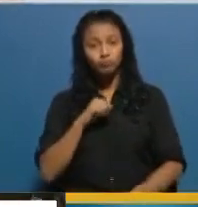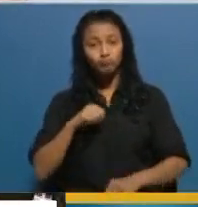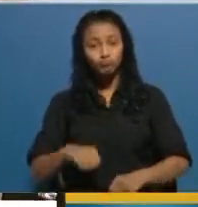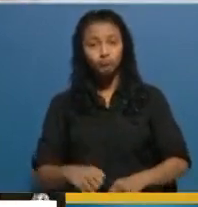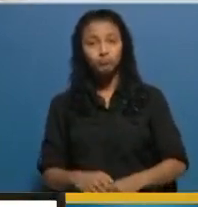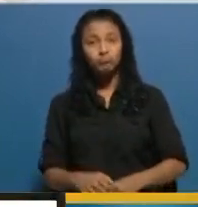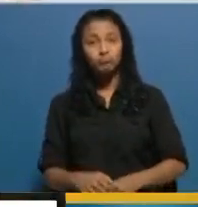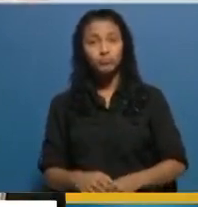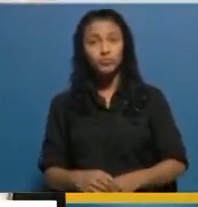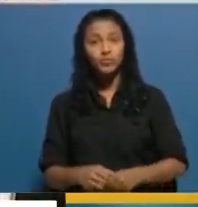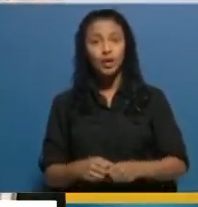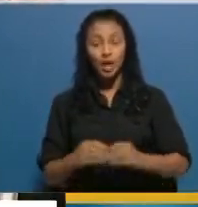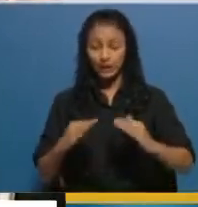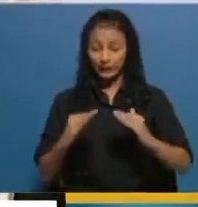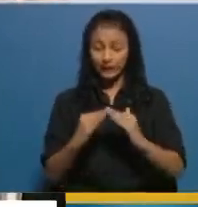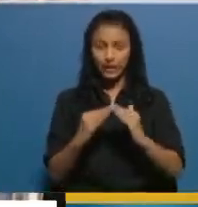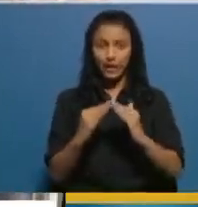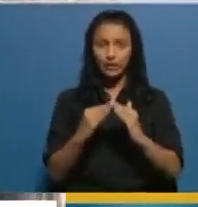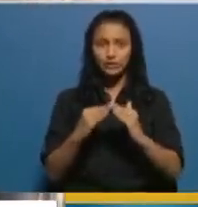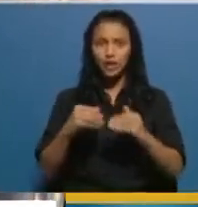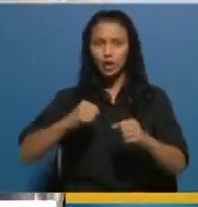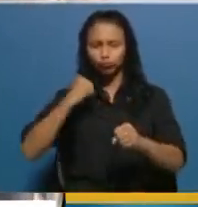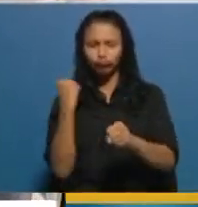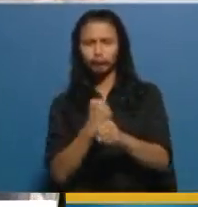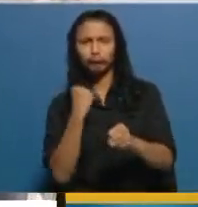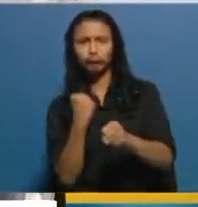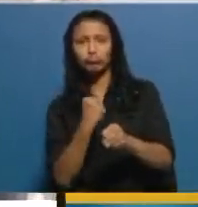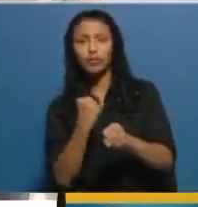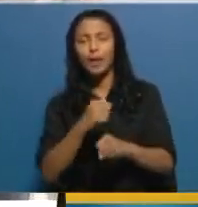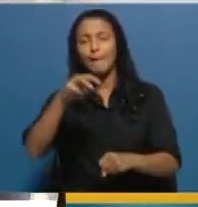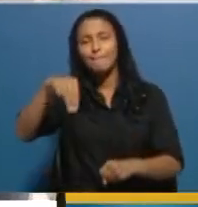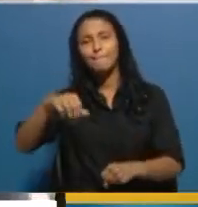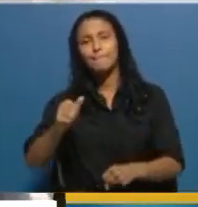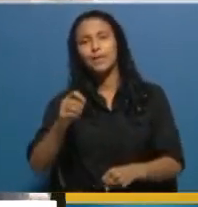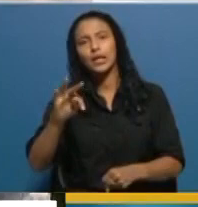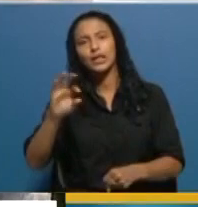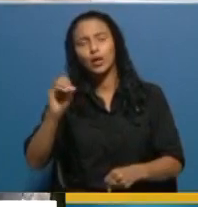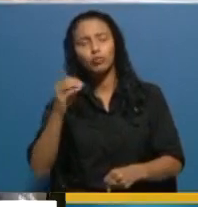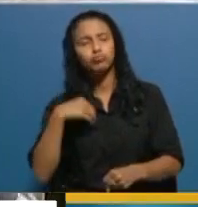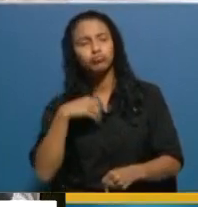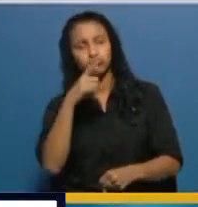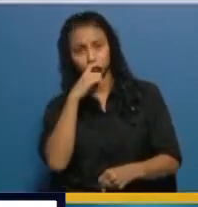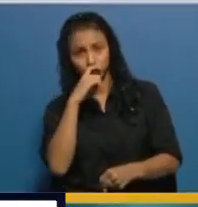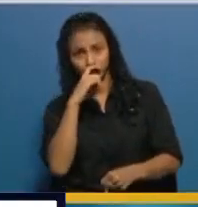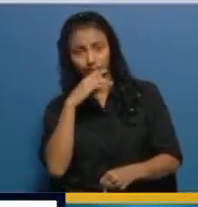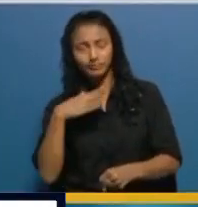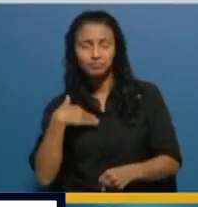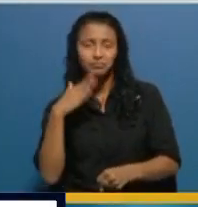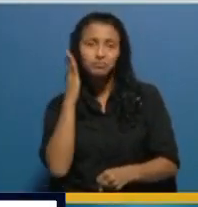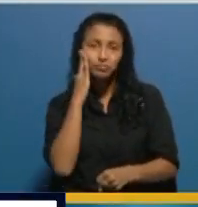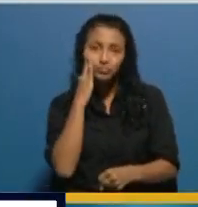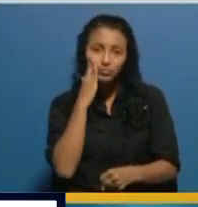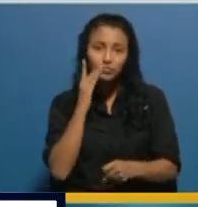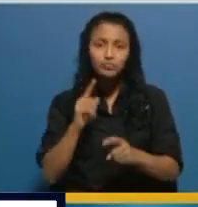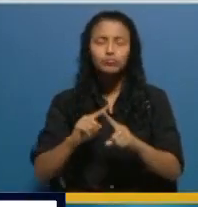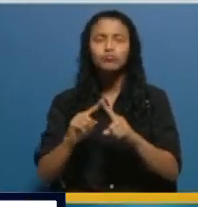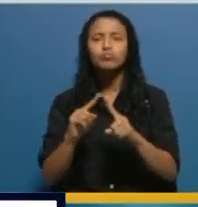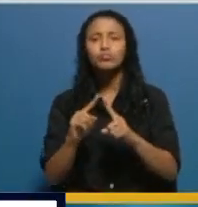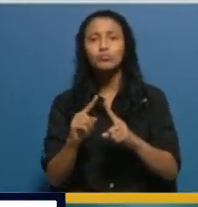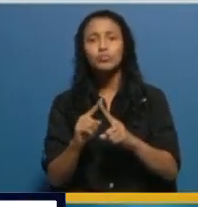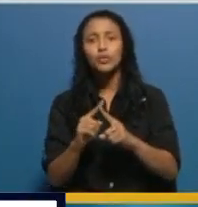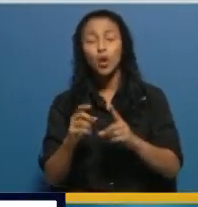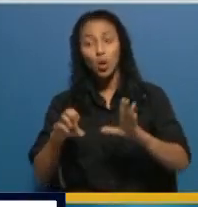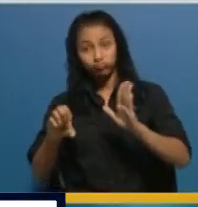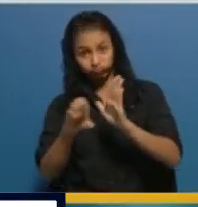hogar formado por un hombre trabajador como mateo castillero castillo y bélgica barahona de castillero cuyos